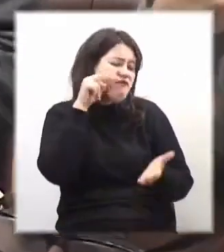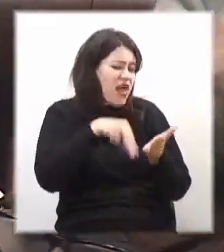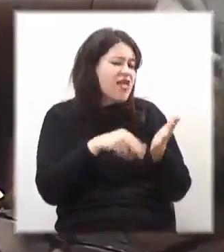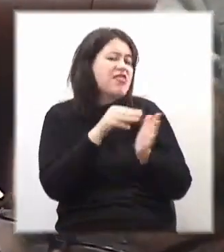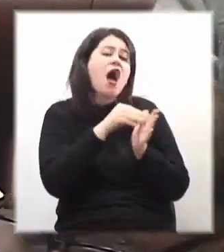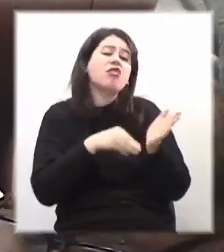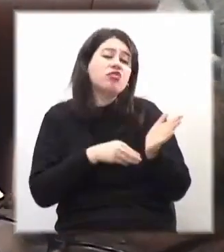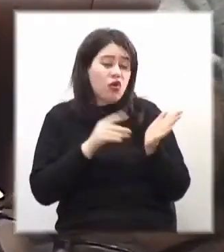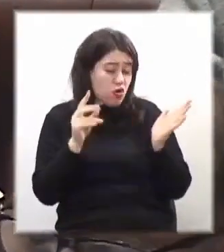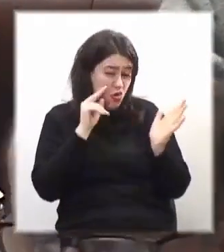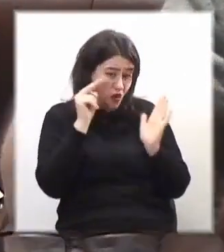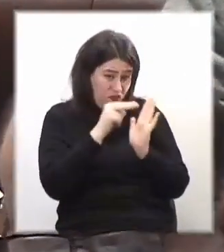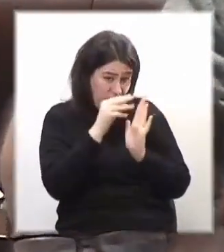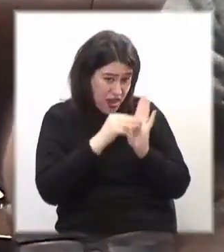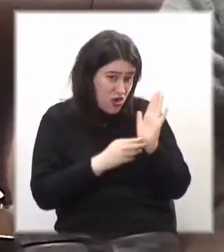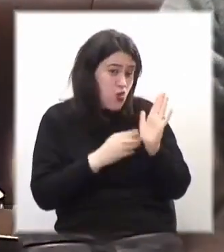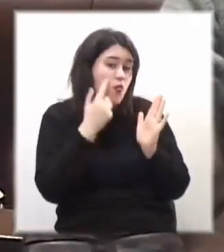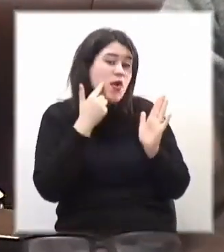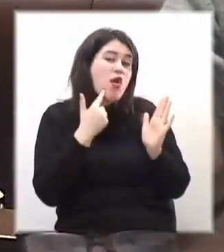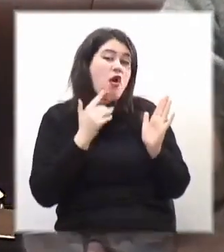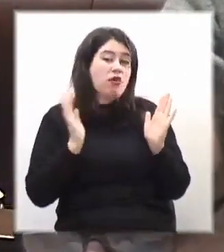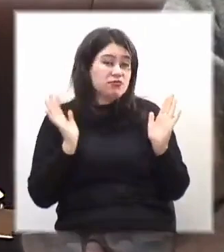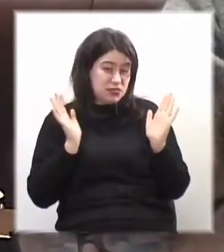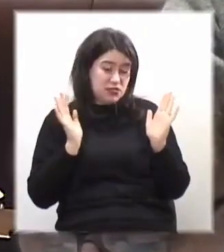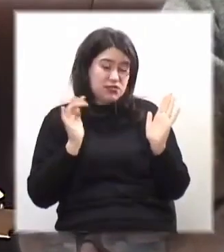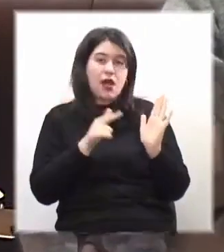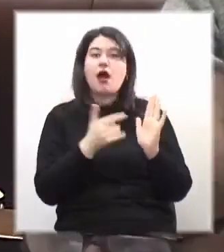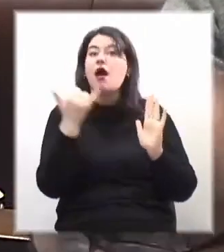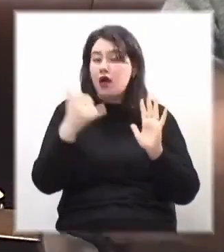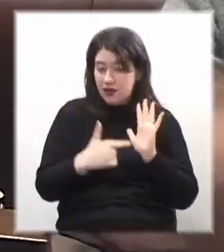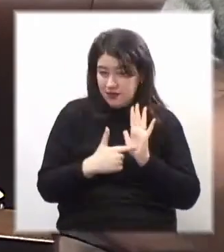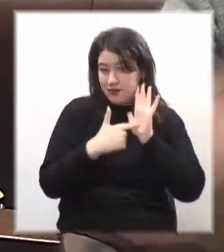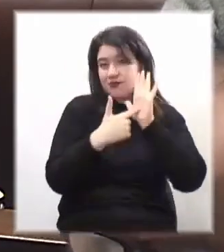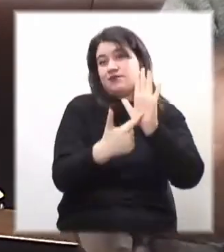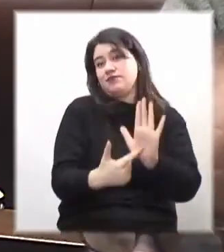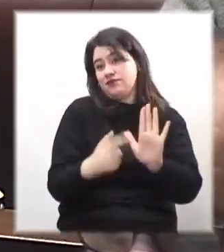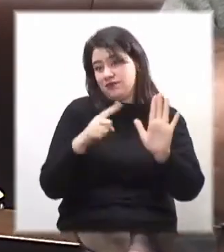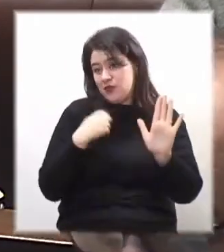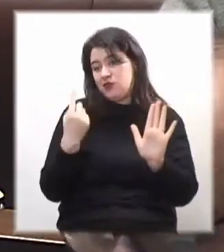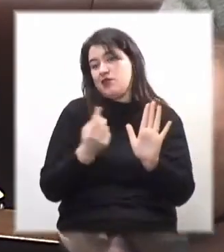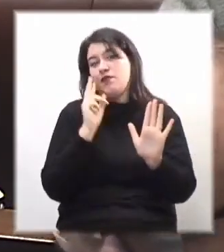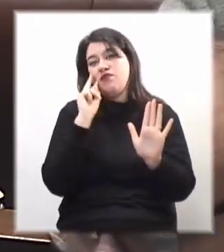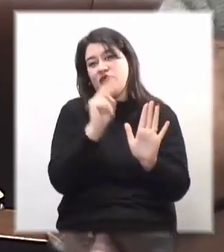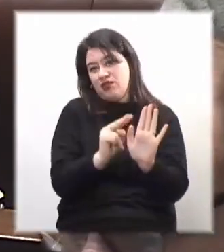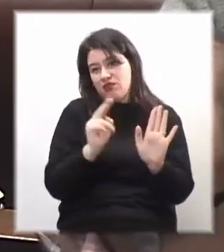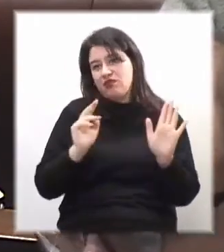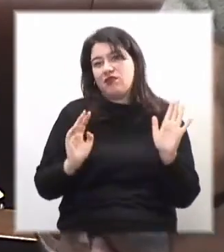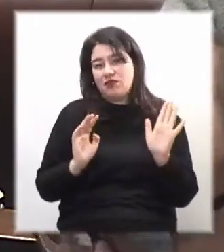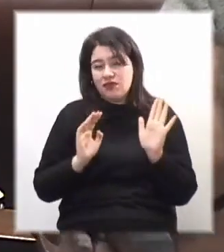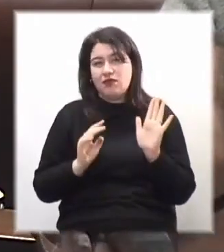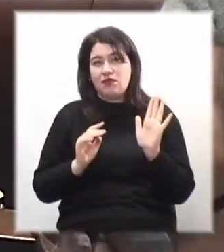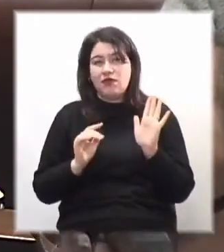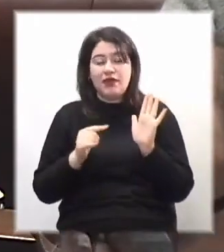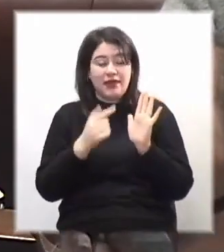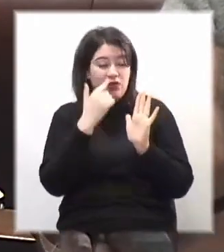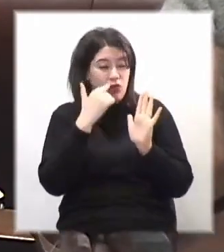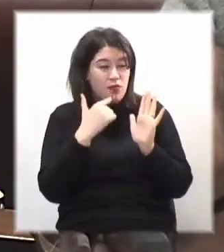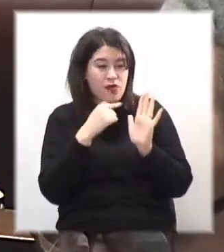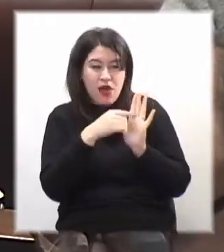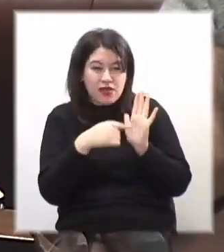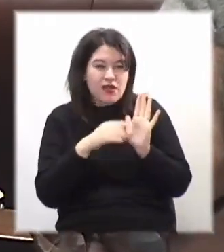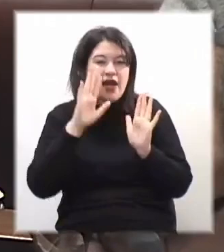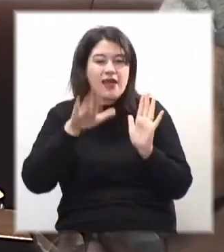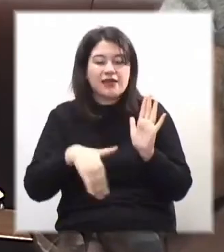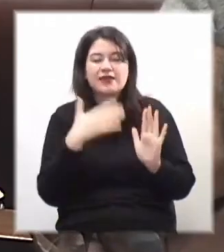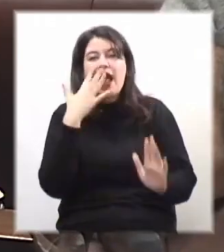datos no se ven estas cifras ahí están las cifras que nosotros estamos viendo esa es la